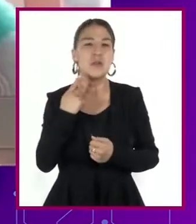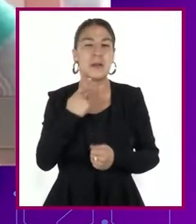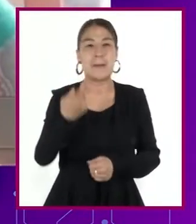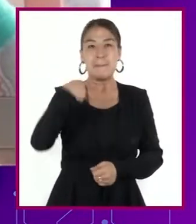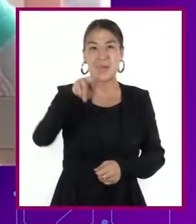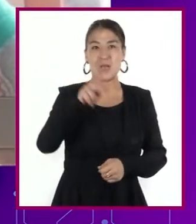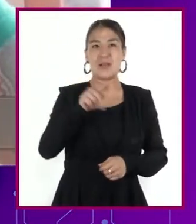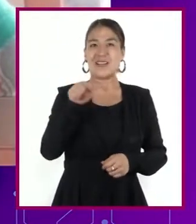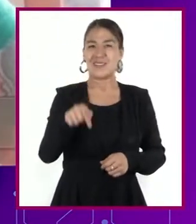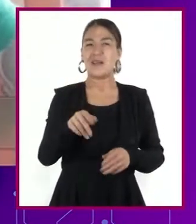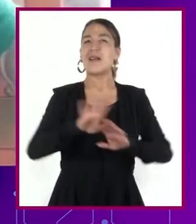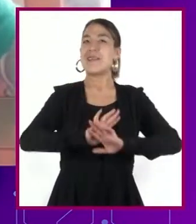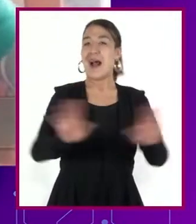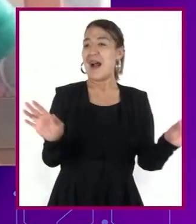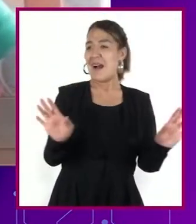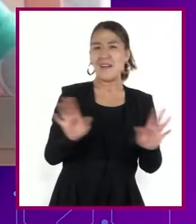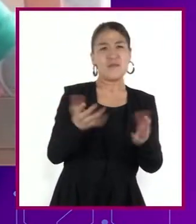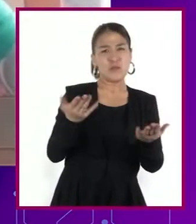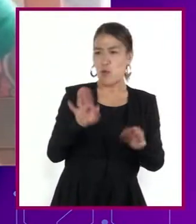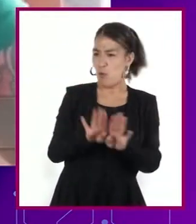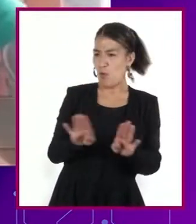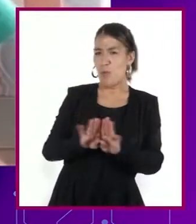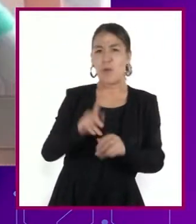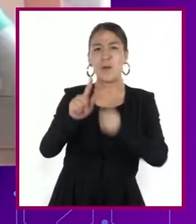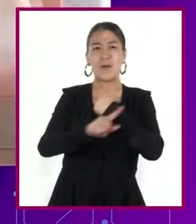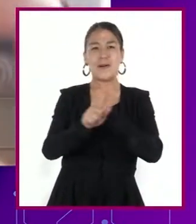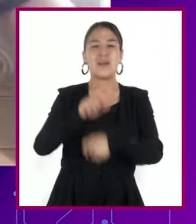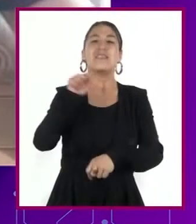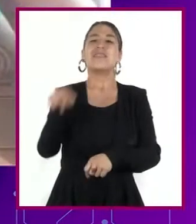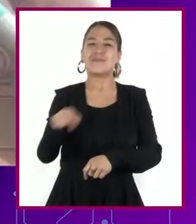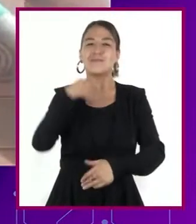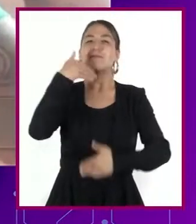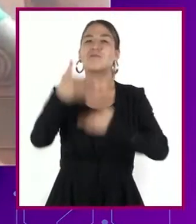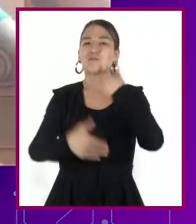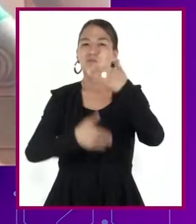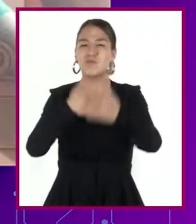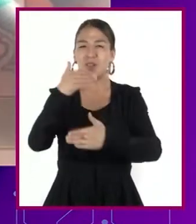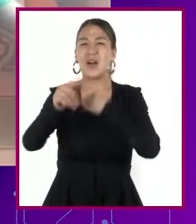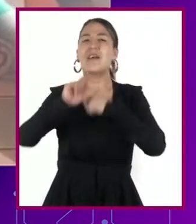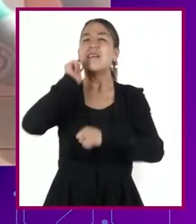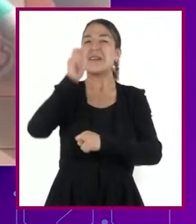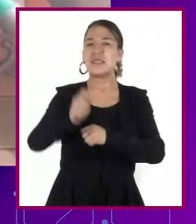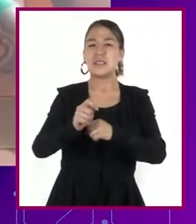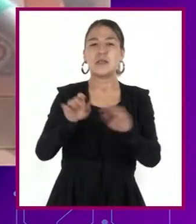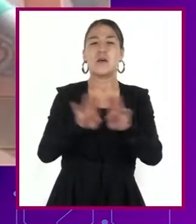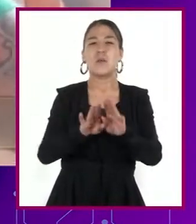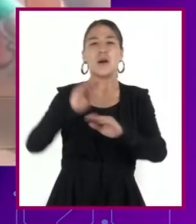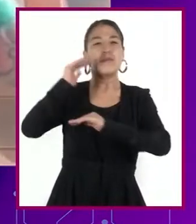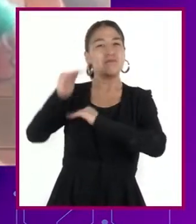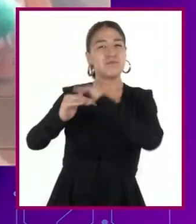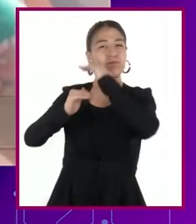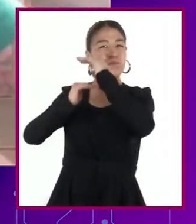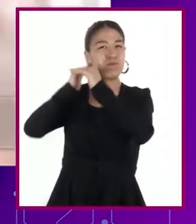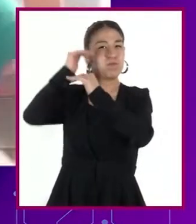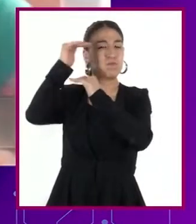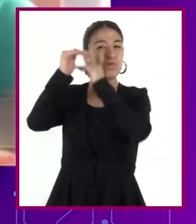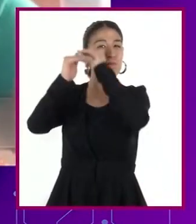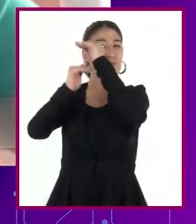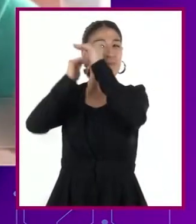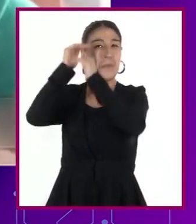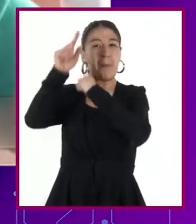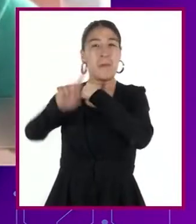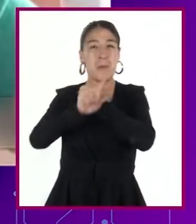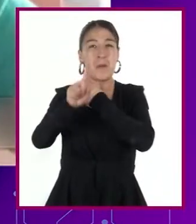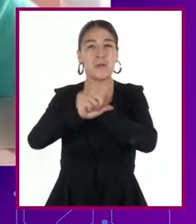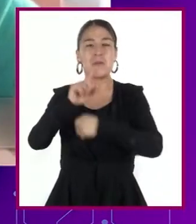dan por arte de magia, sino que son procesos. Y en esa escalada del conflicto, siempre que el conflicto va aumentando, lo hace de